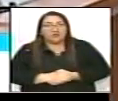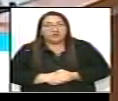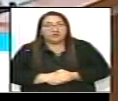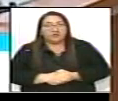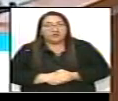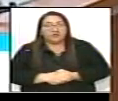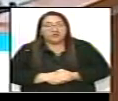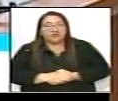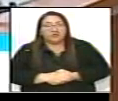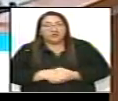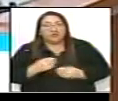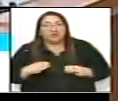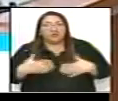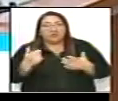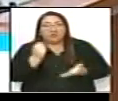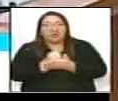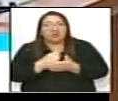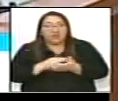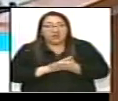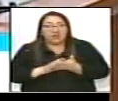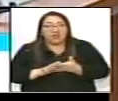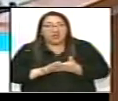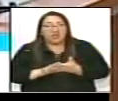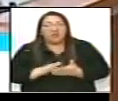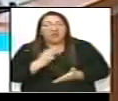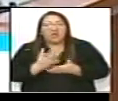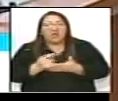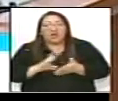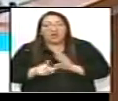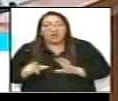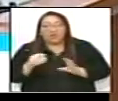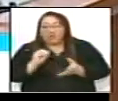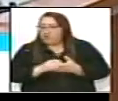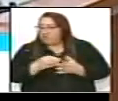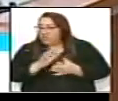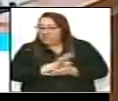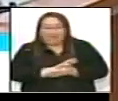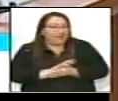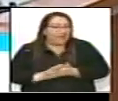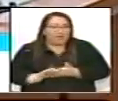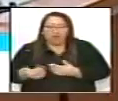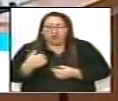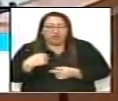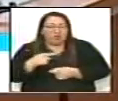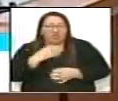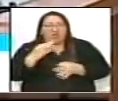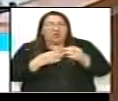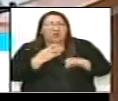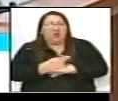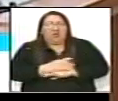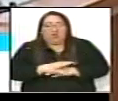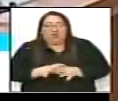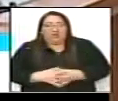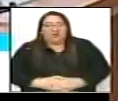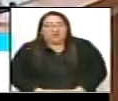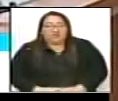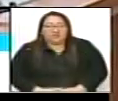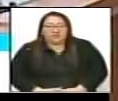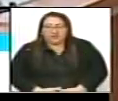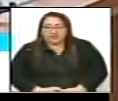Porque no se pueden convalidar hechos que posiblemente no hayan sido los correctos. Tampoco yo soy quien para juzgar.